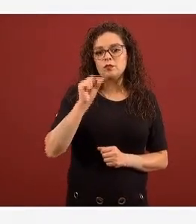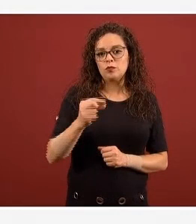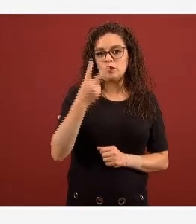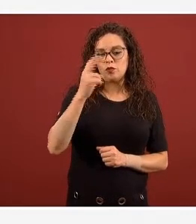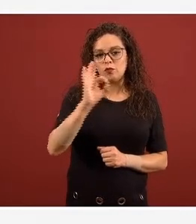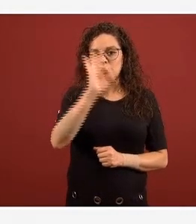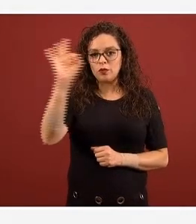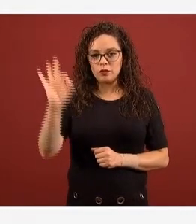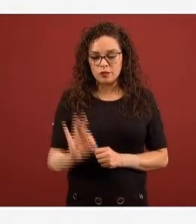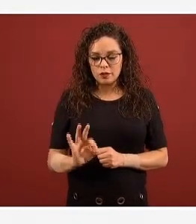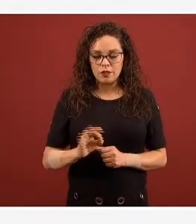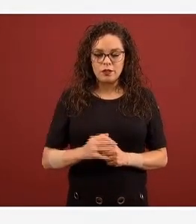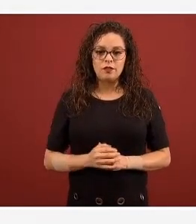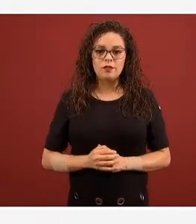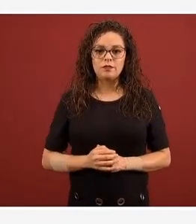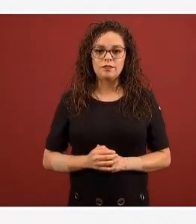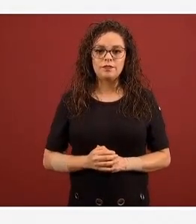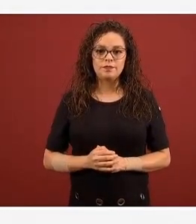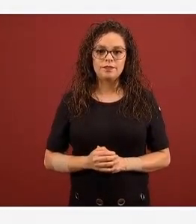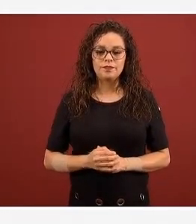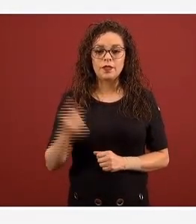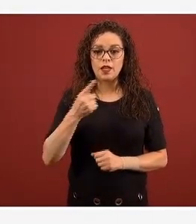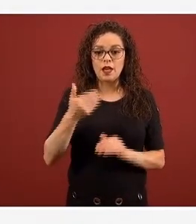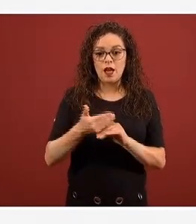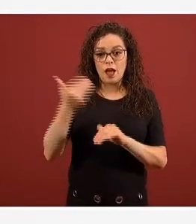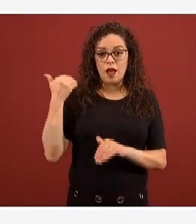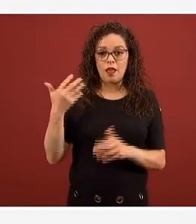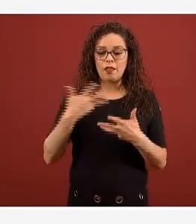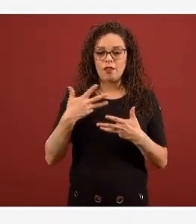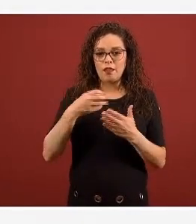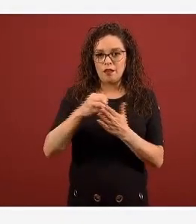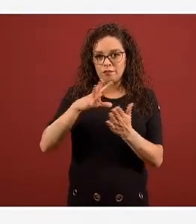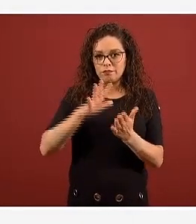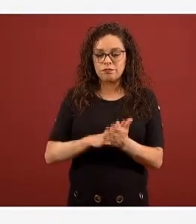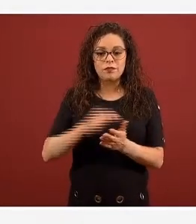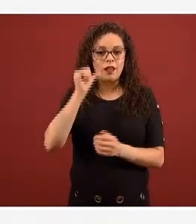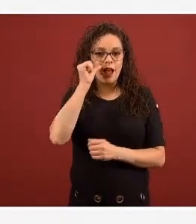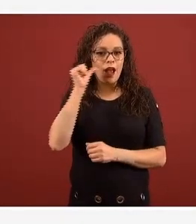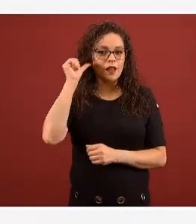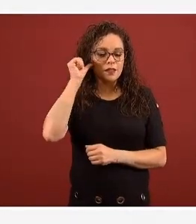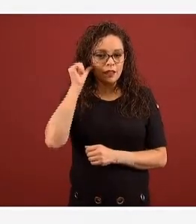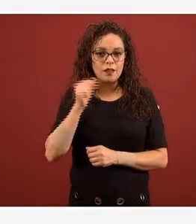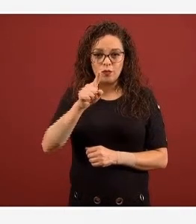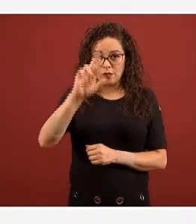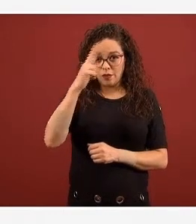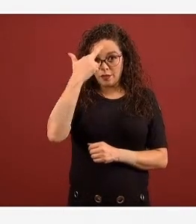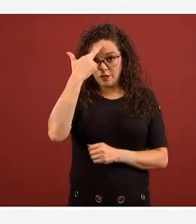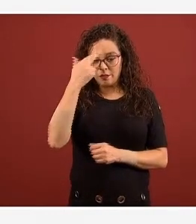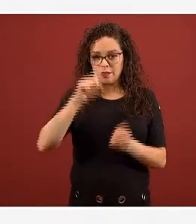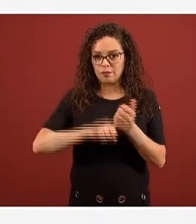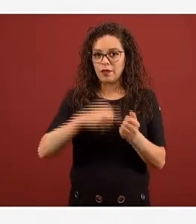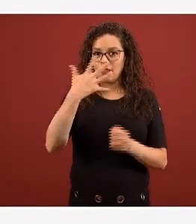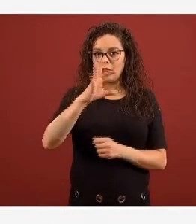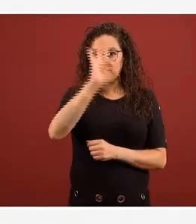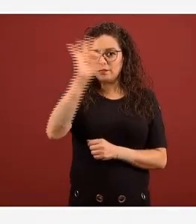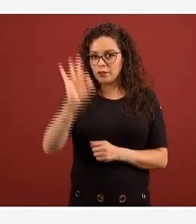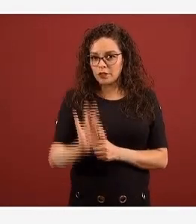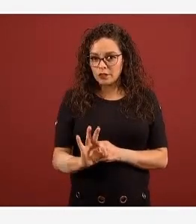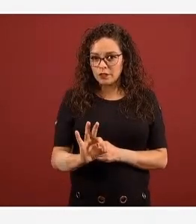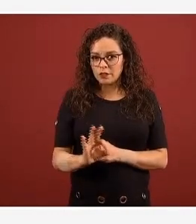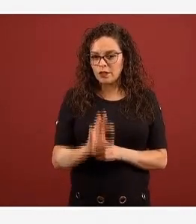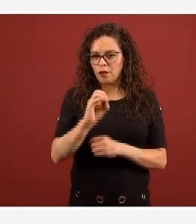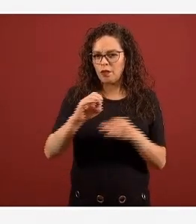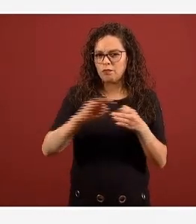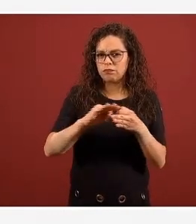6.2% en relación a lo que se tenía reportado el día anterior. Si recuerdan, el día de ayer fue del 10%, con un poco más